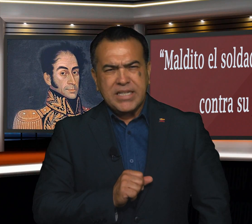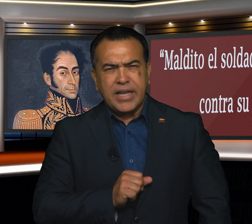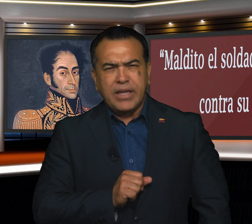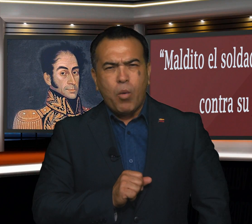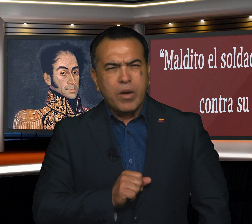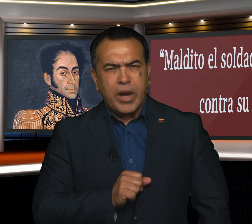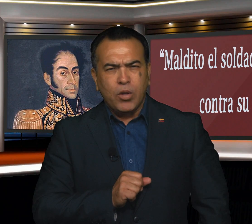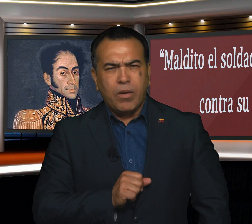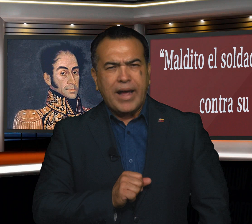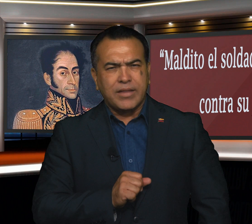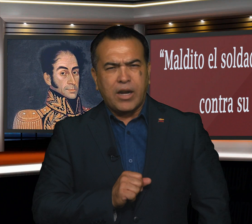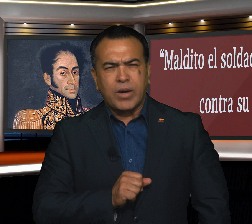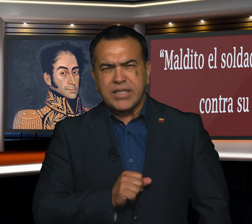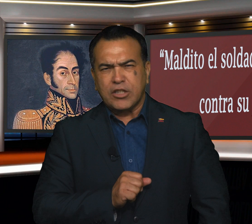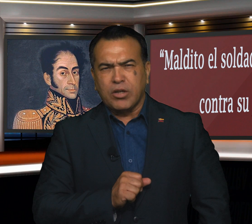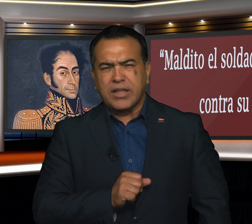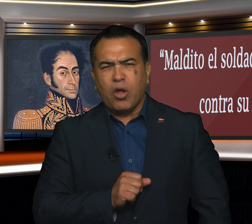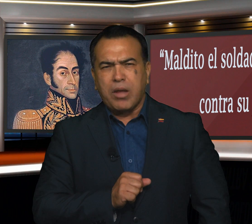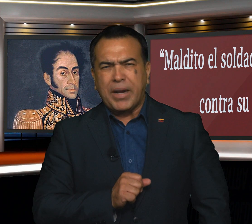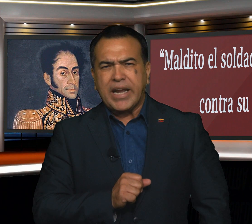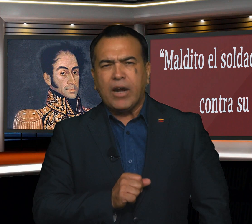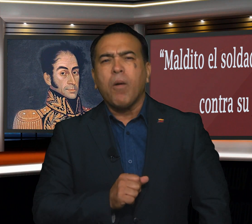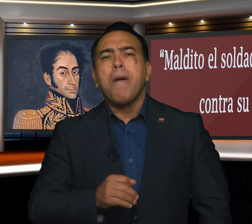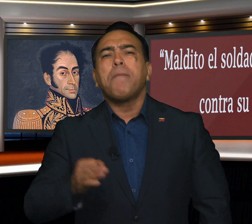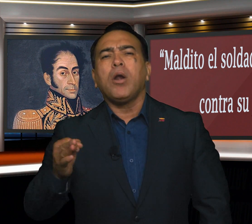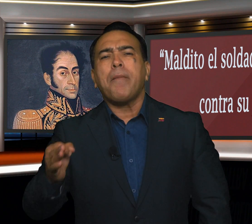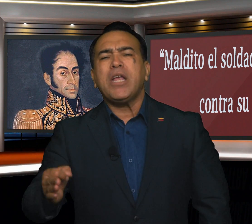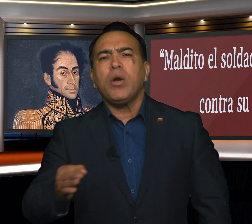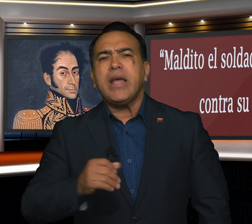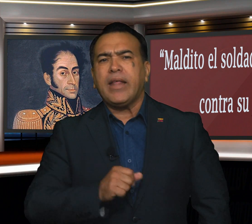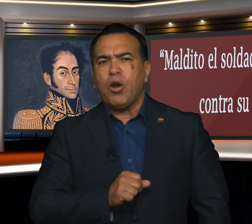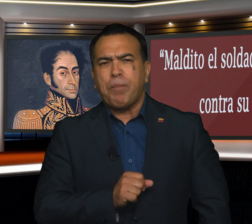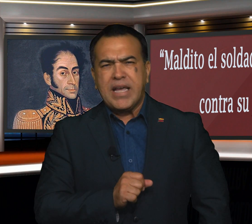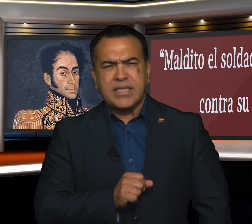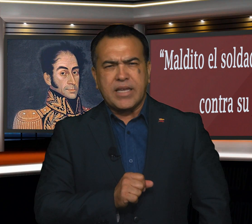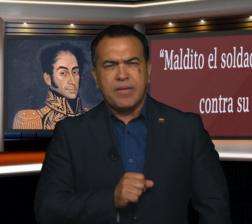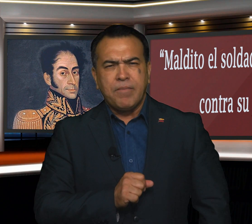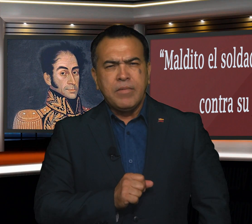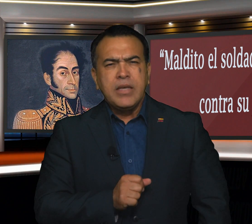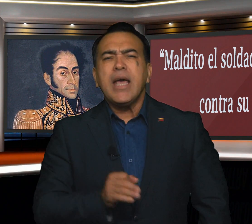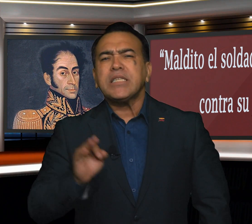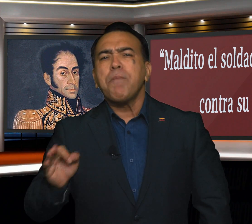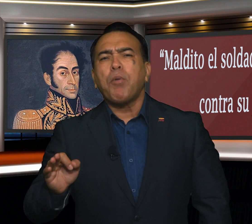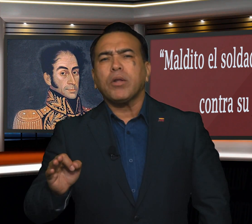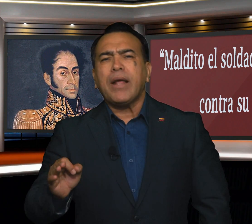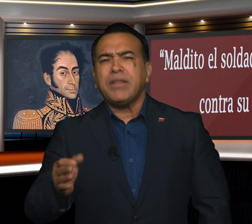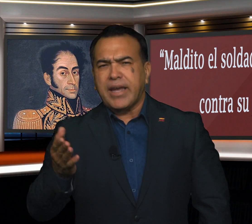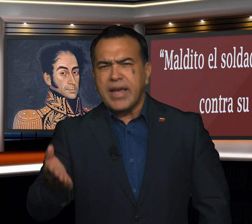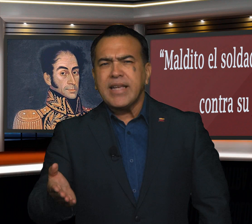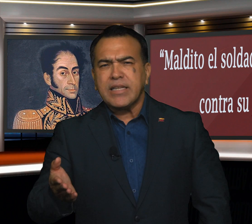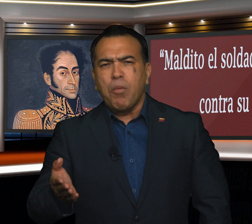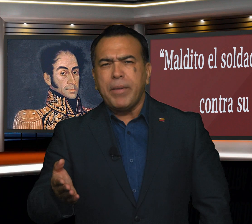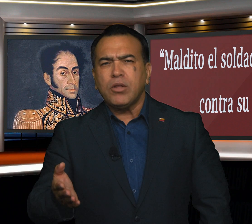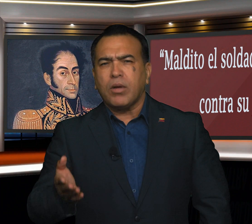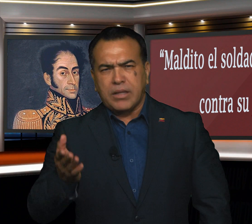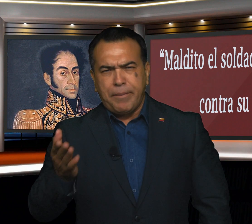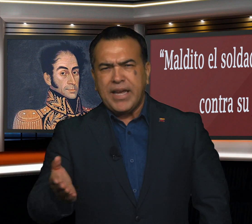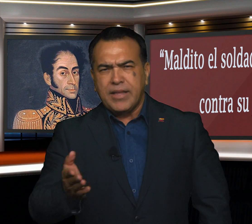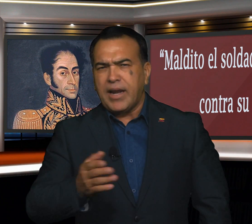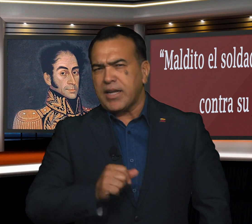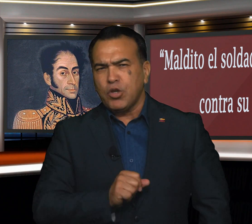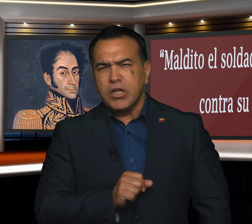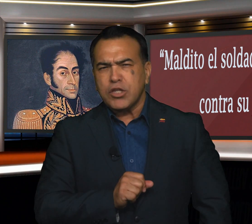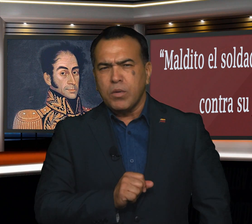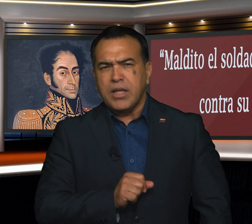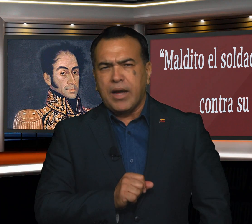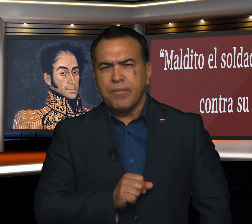el presidente Juan Guaidó ante la Organización de Estados Americanos por la mayoría de los países. Y es importante que en este momento, a través